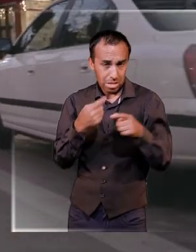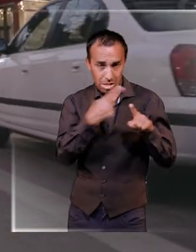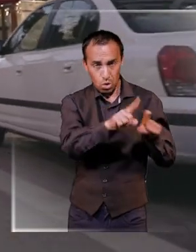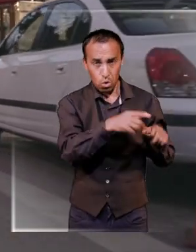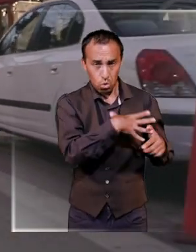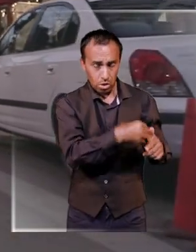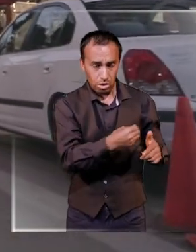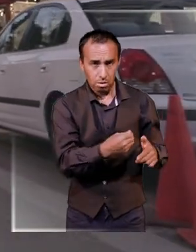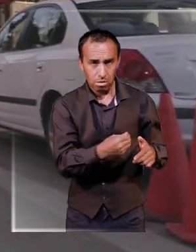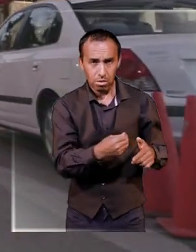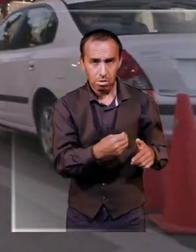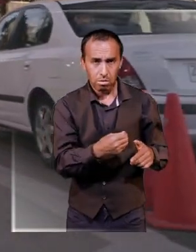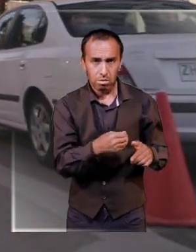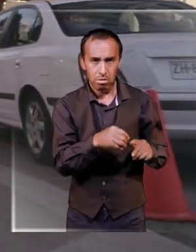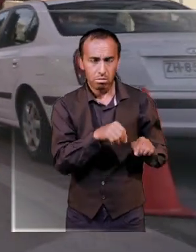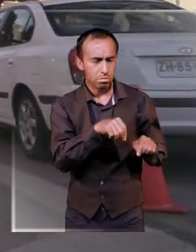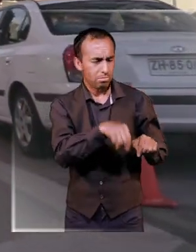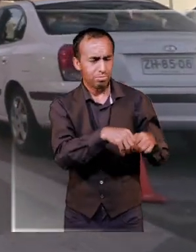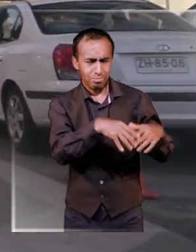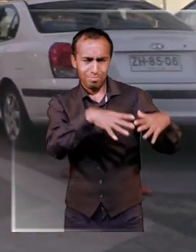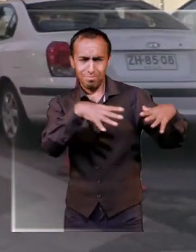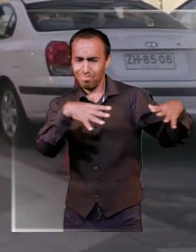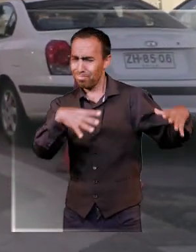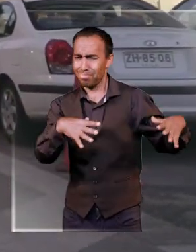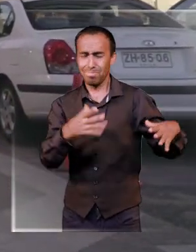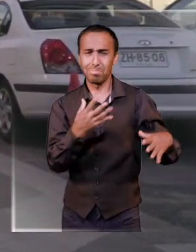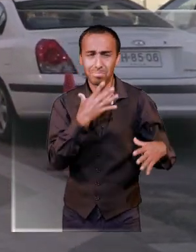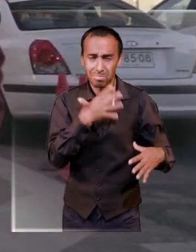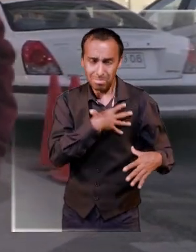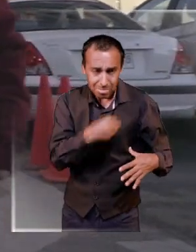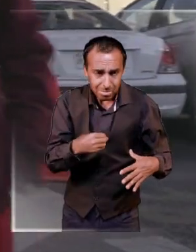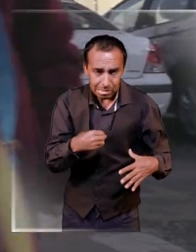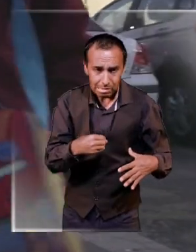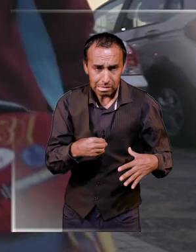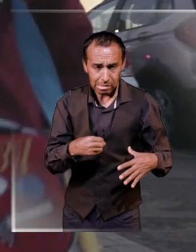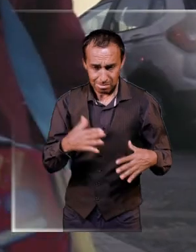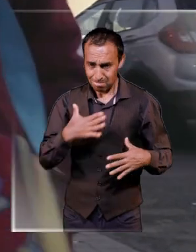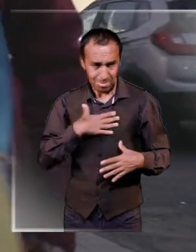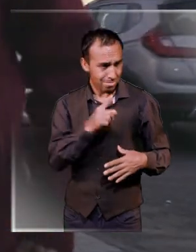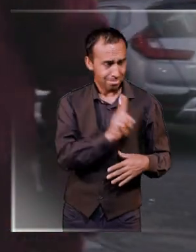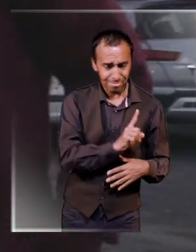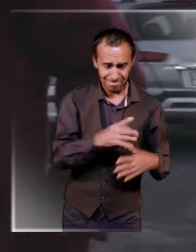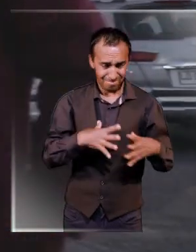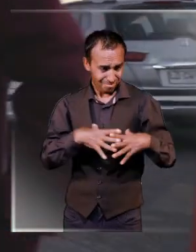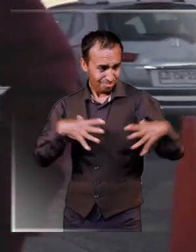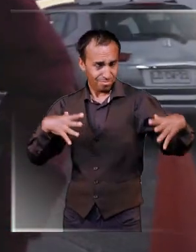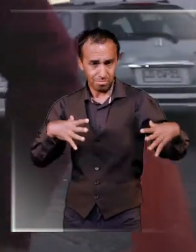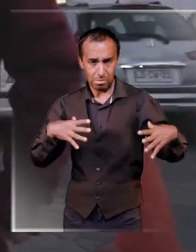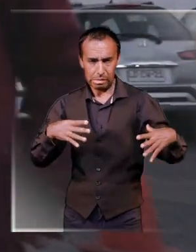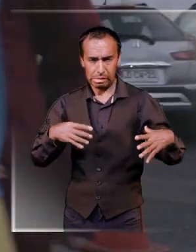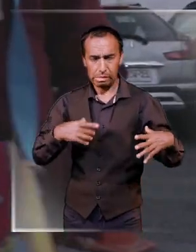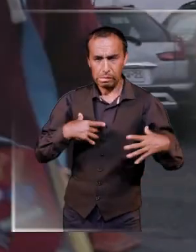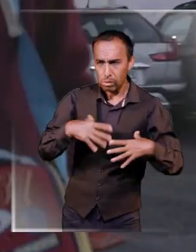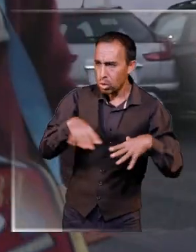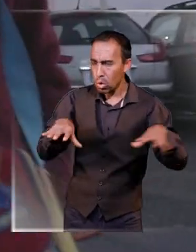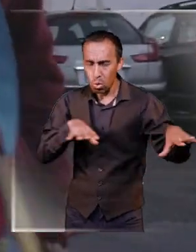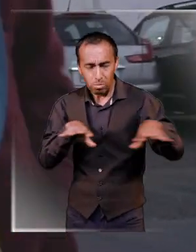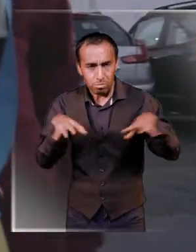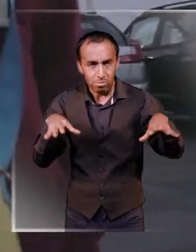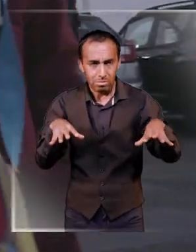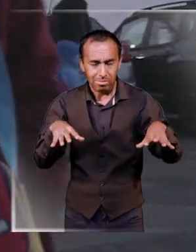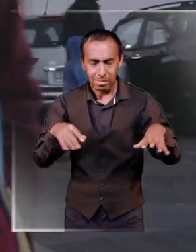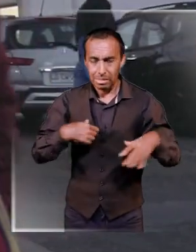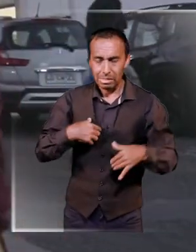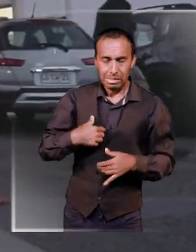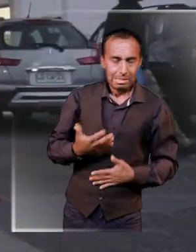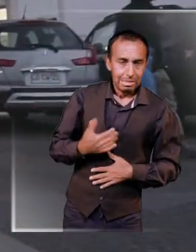tuvimos muchos hijos más. Tenemos un superávit de hijos y teniendo una tropa tan grande me incomodaba mucho